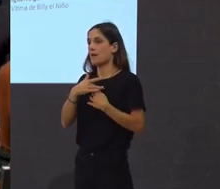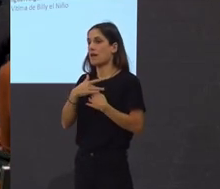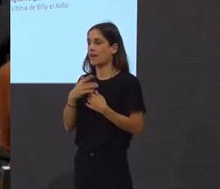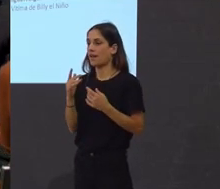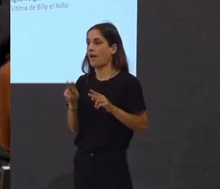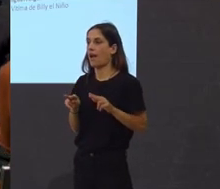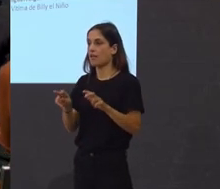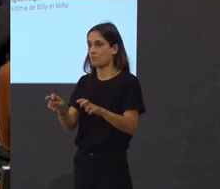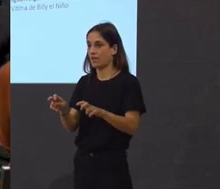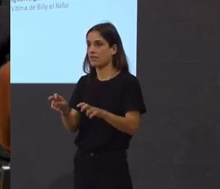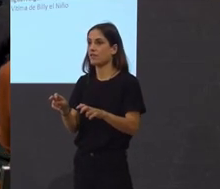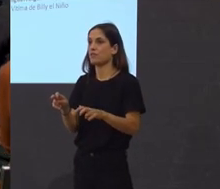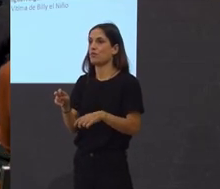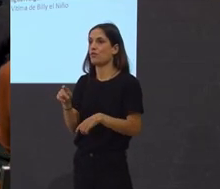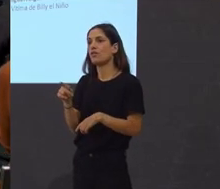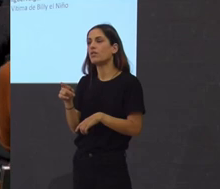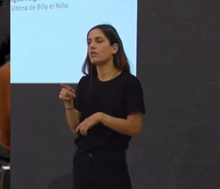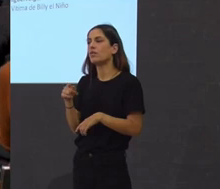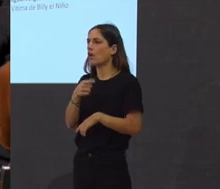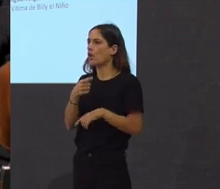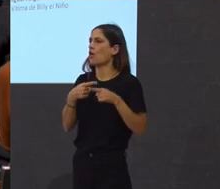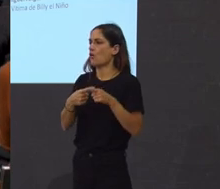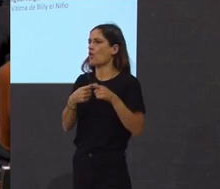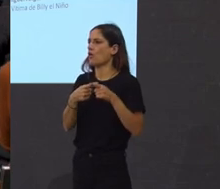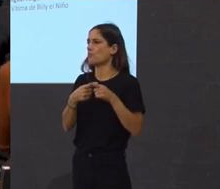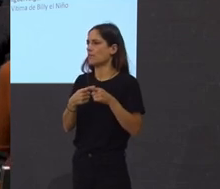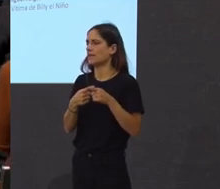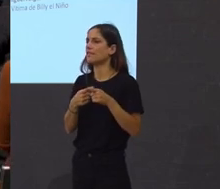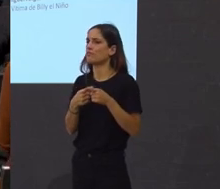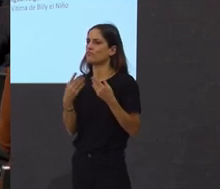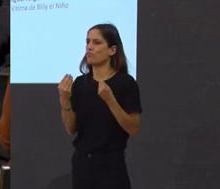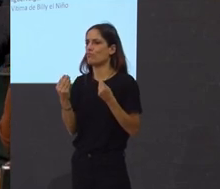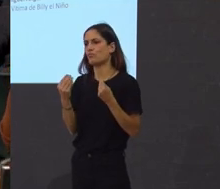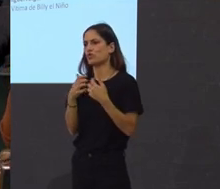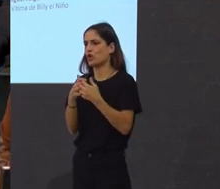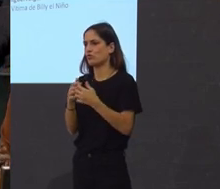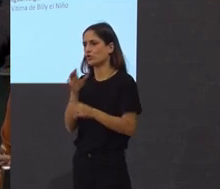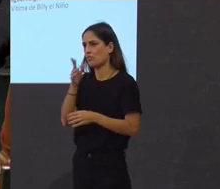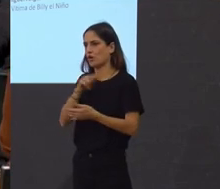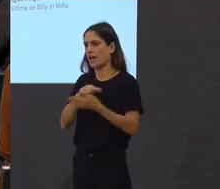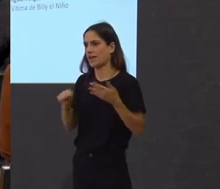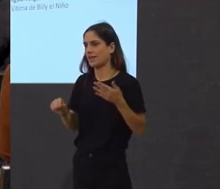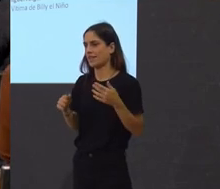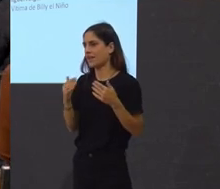gallego porque comparten mucho a loita fueron nuestro país nada más gracias